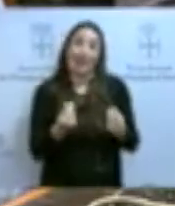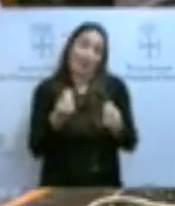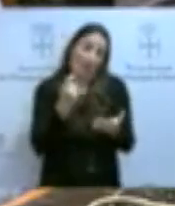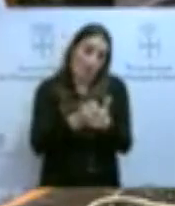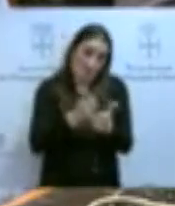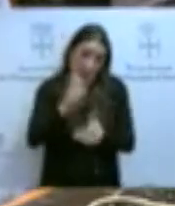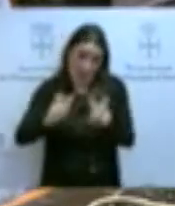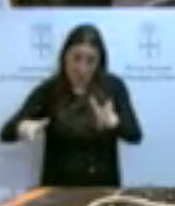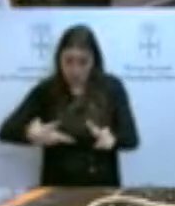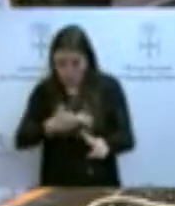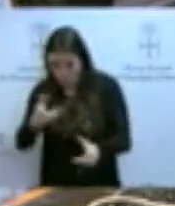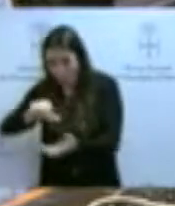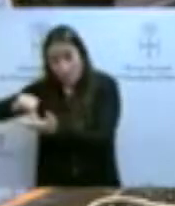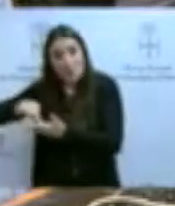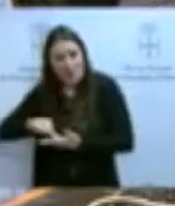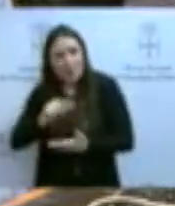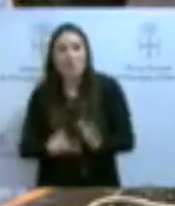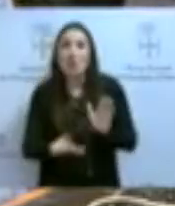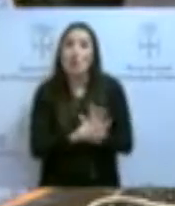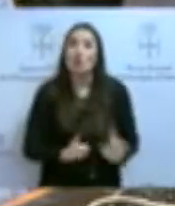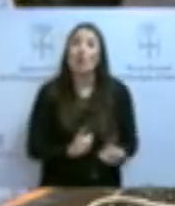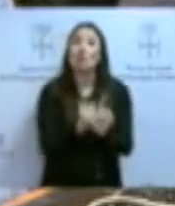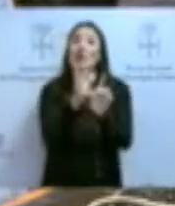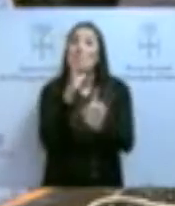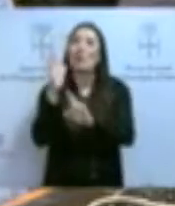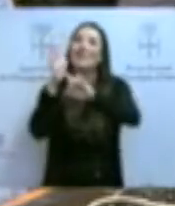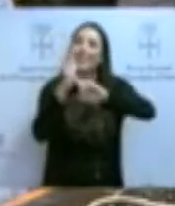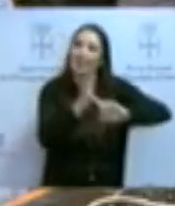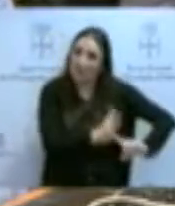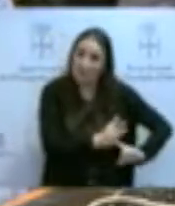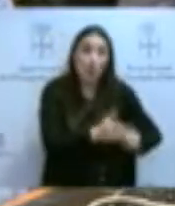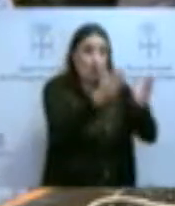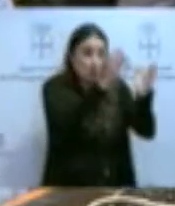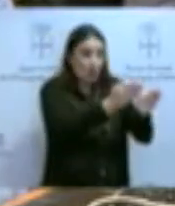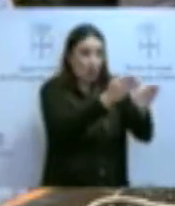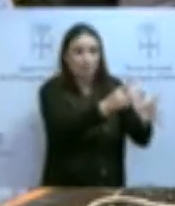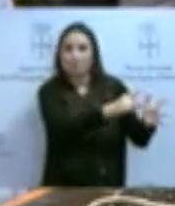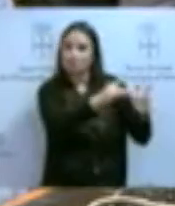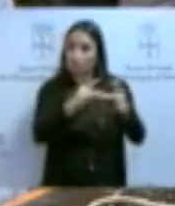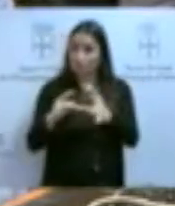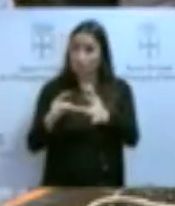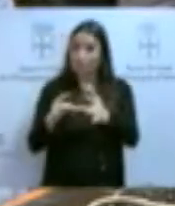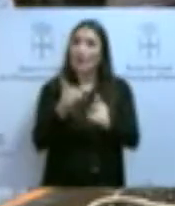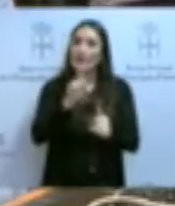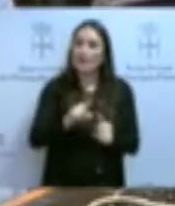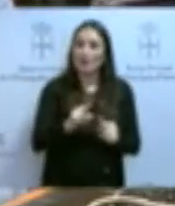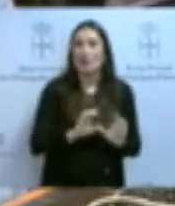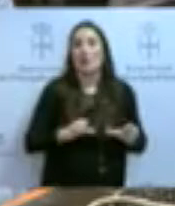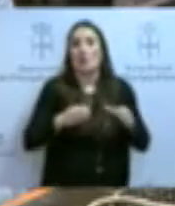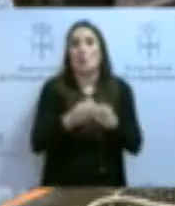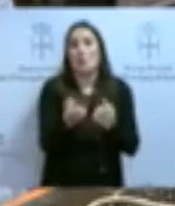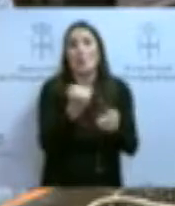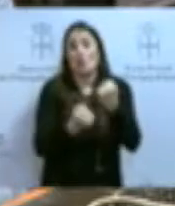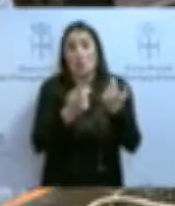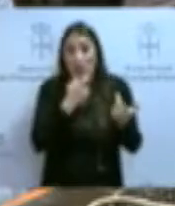contribuyente, era ilegal, entre otras cosas, por discriminatoria. Y usted encabezaba entonces también el gabinete económico del señor